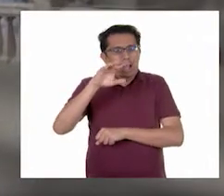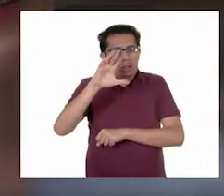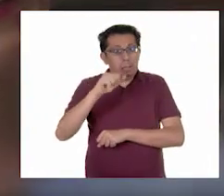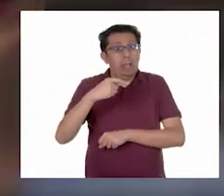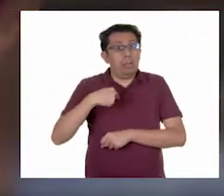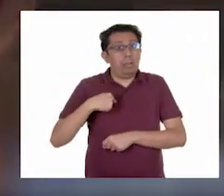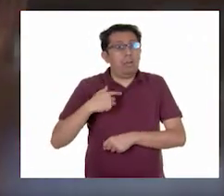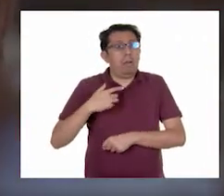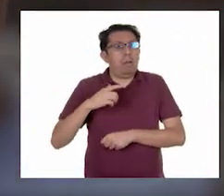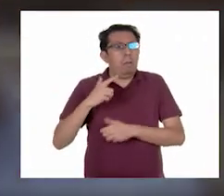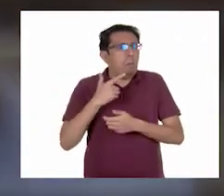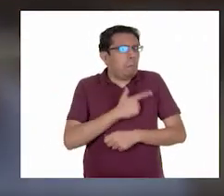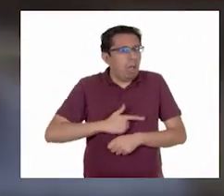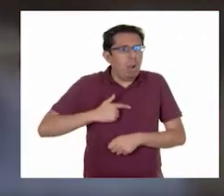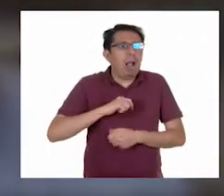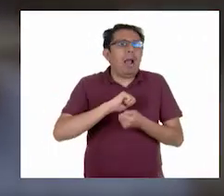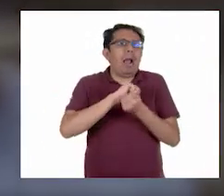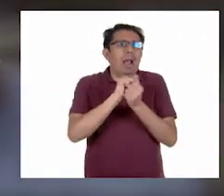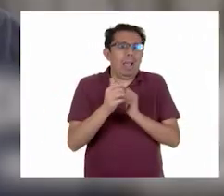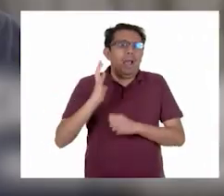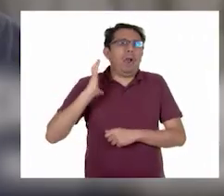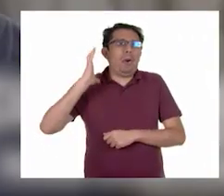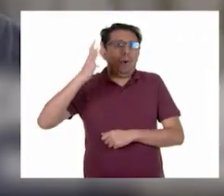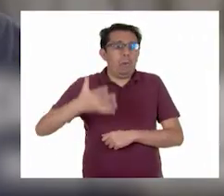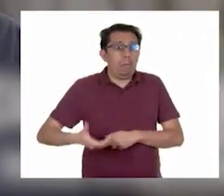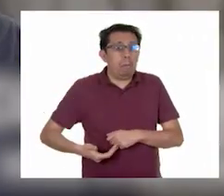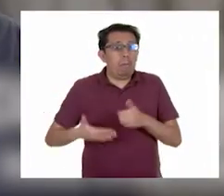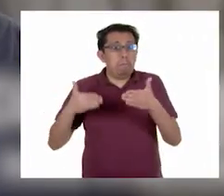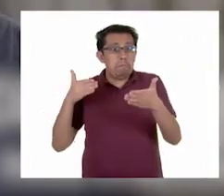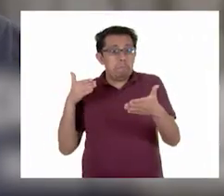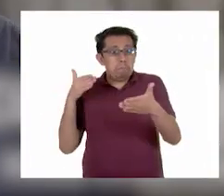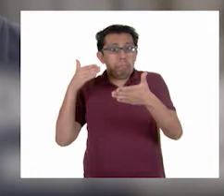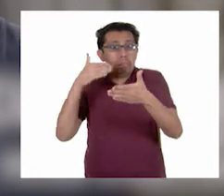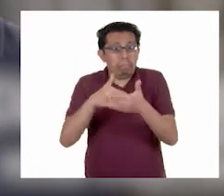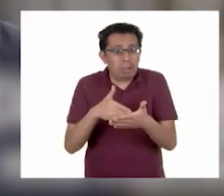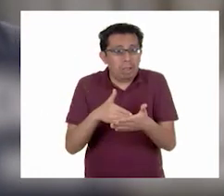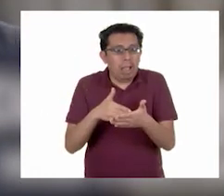un orgullo que nunca puedo olvidar. Los